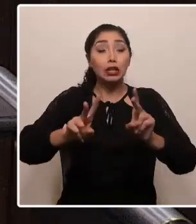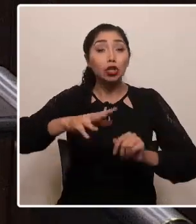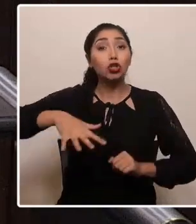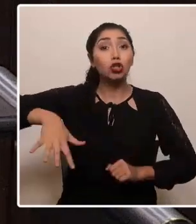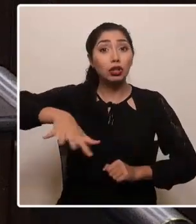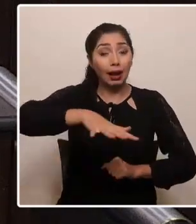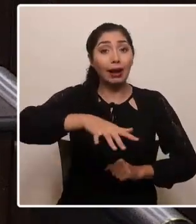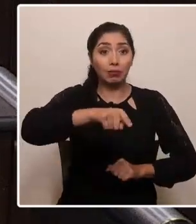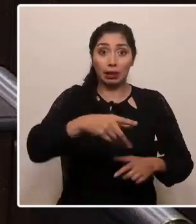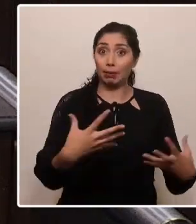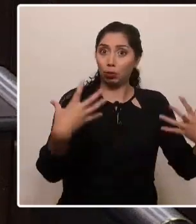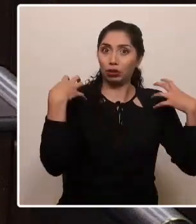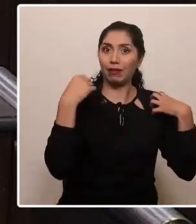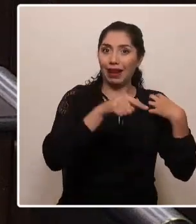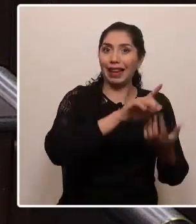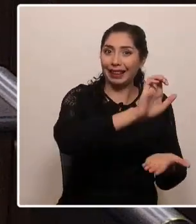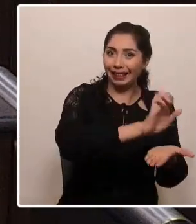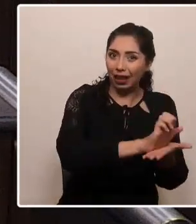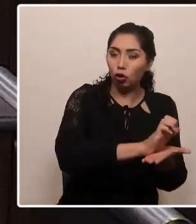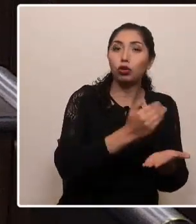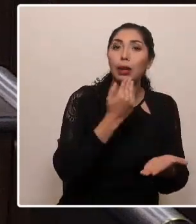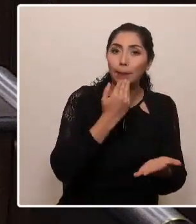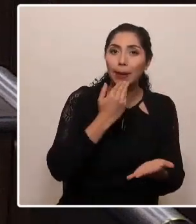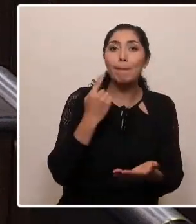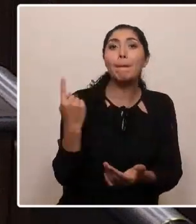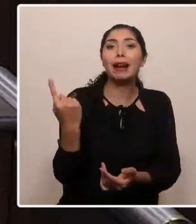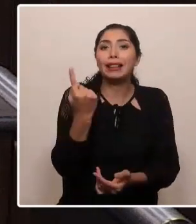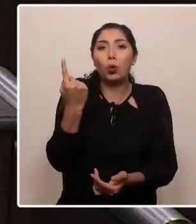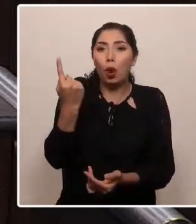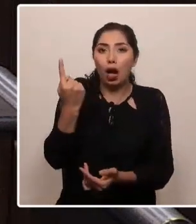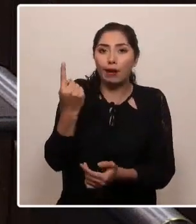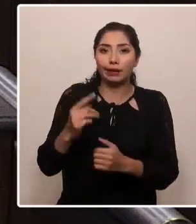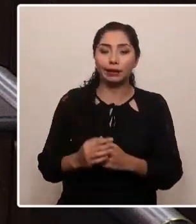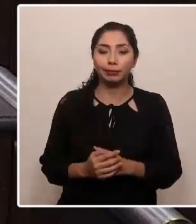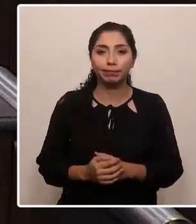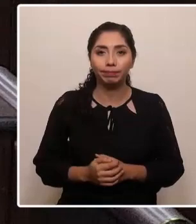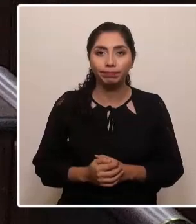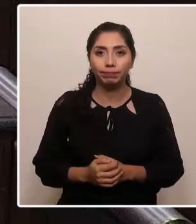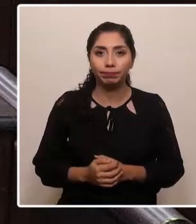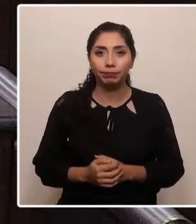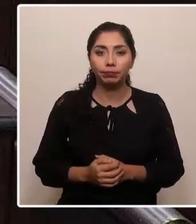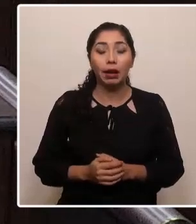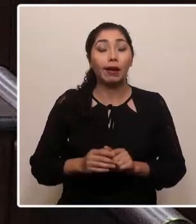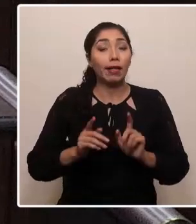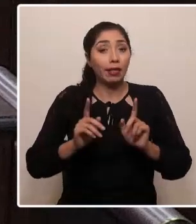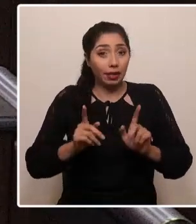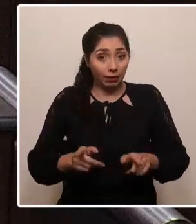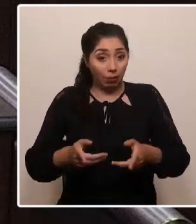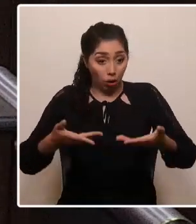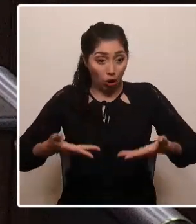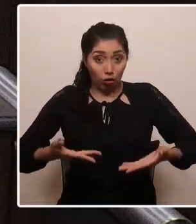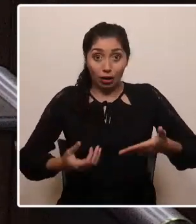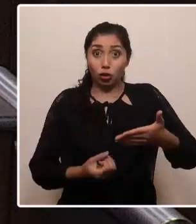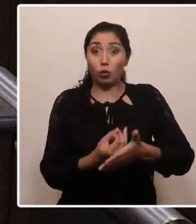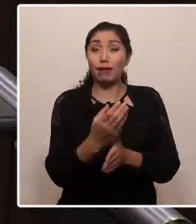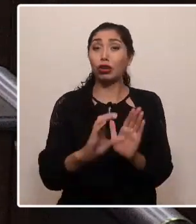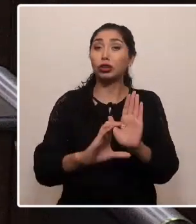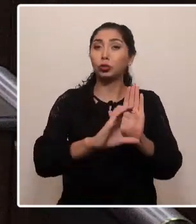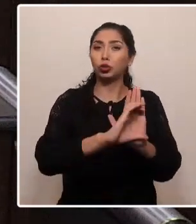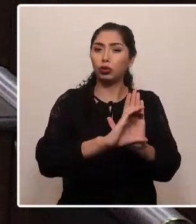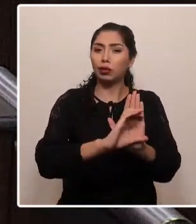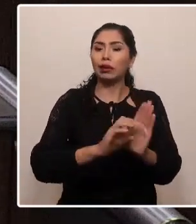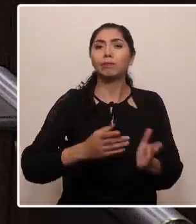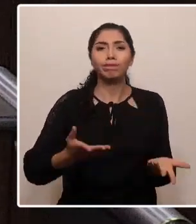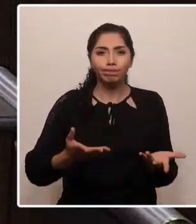tanto al Estado como a los particulares. Creo que debemos optar en esta nueva Constitución por un modelo